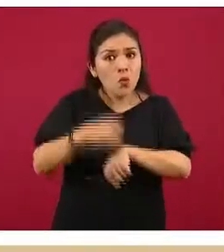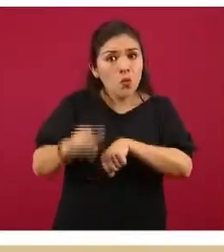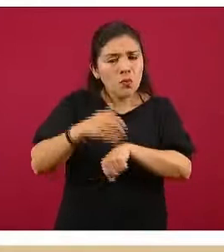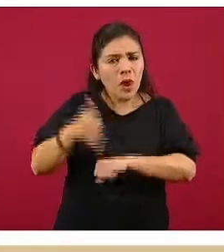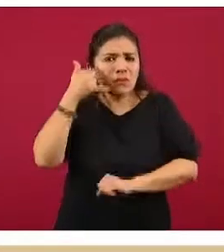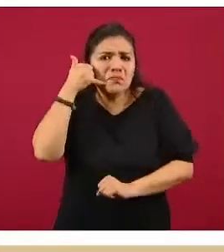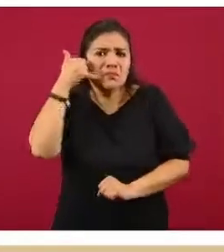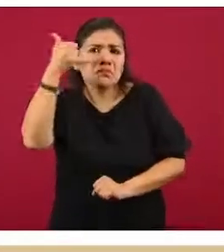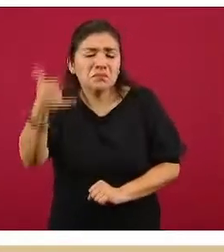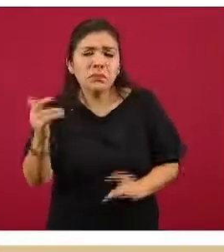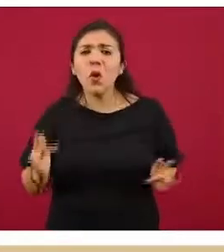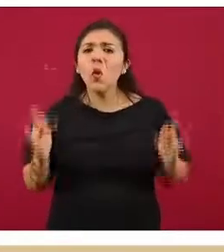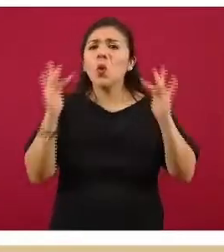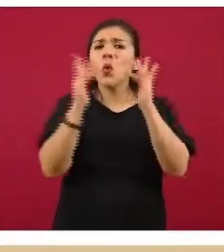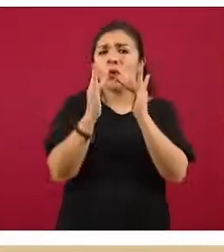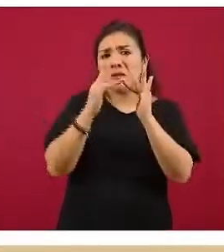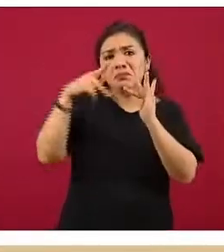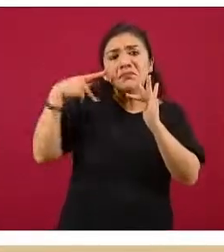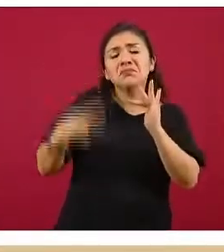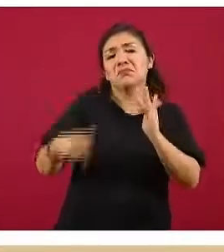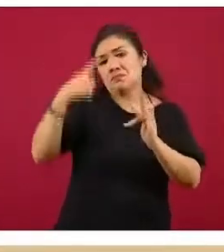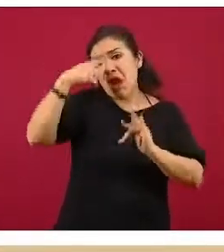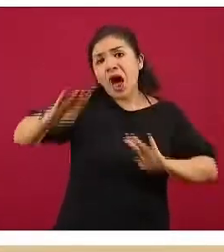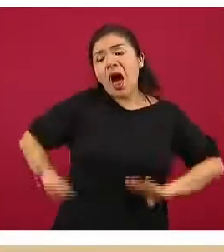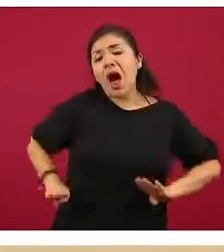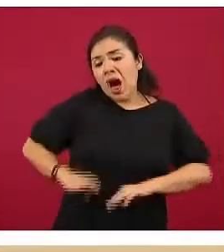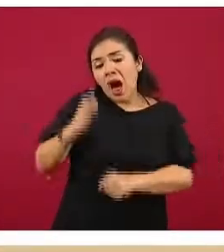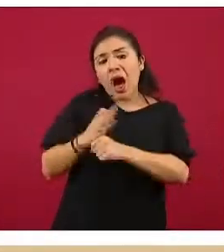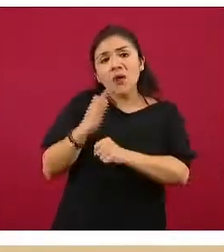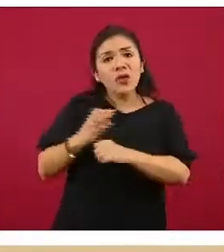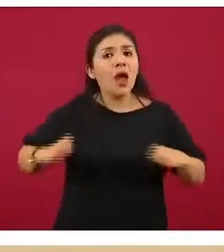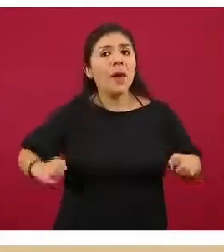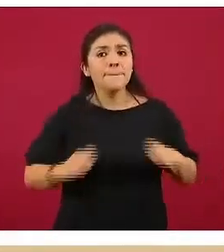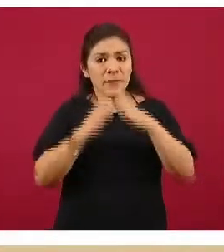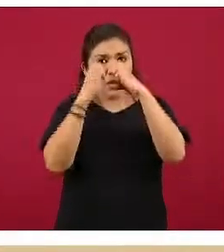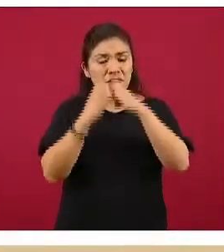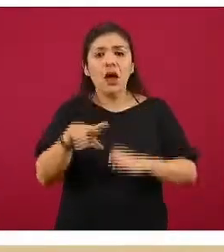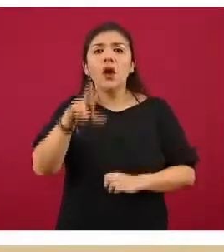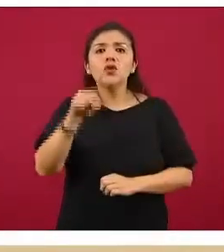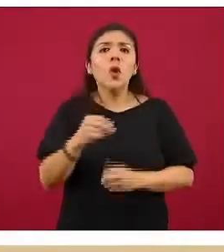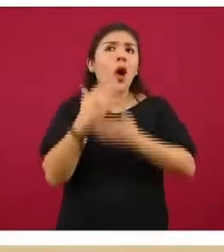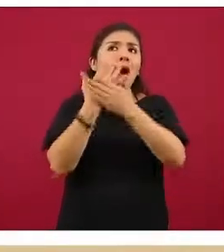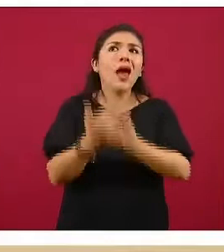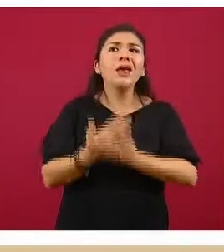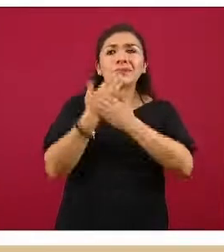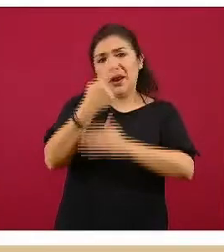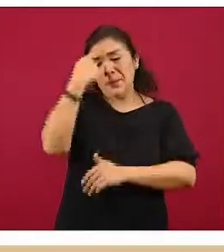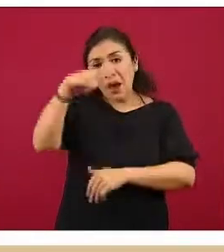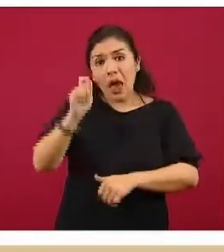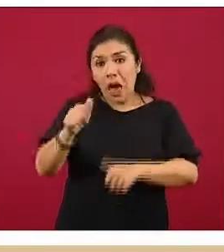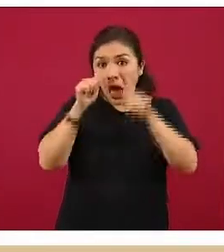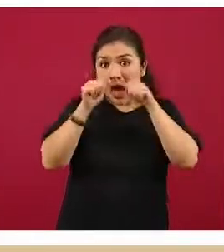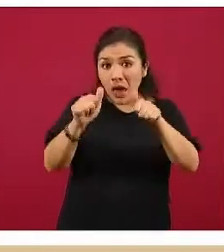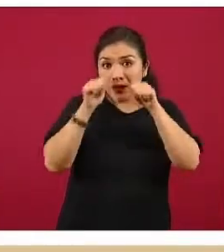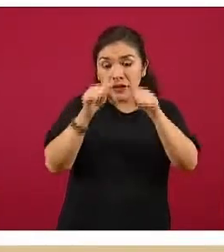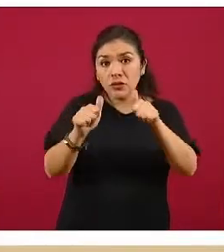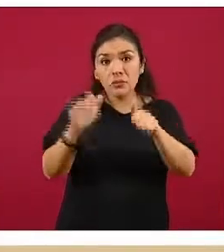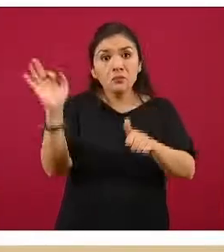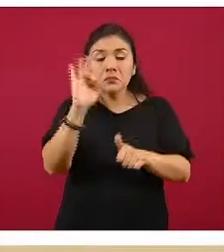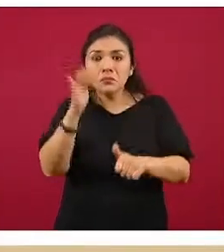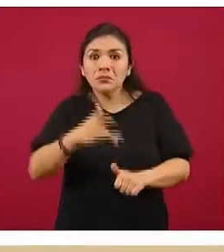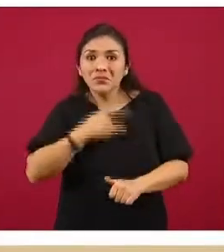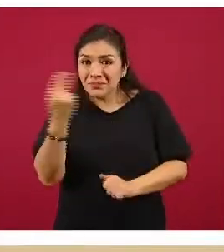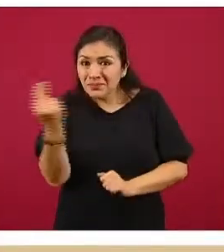una línea que está dedicada como parte de la emergencia, sin esperar, ¿no? Llamar para atención en caso